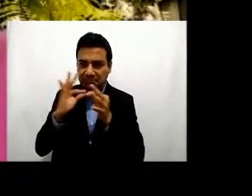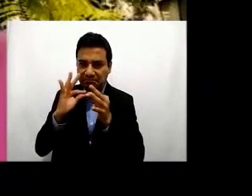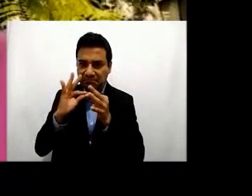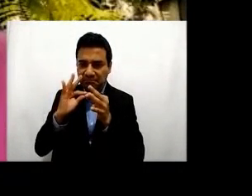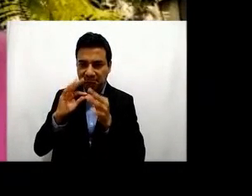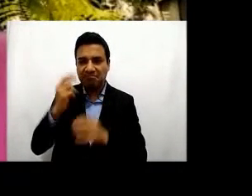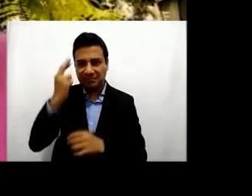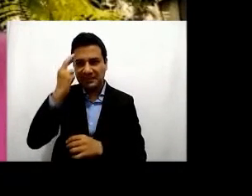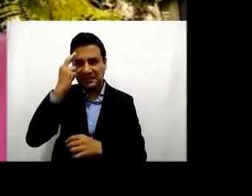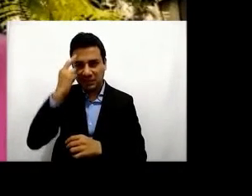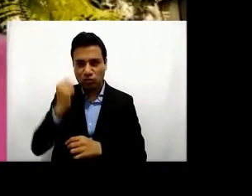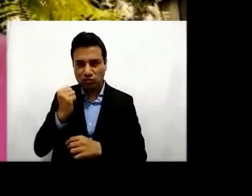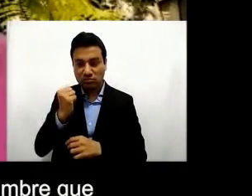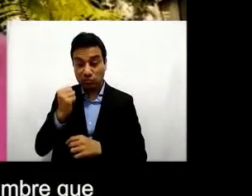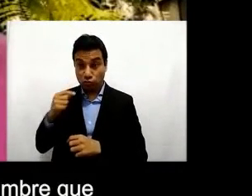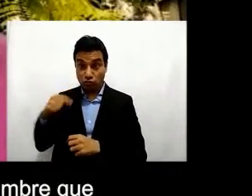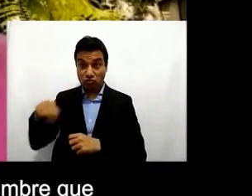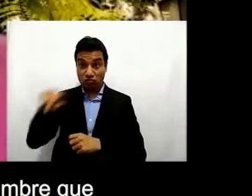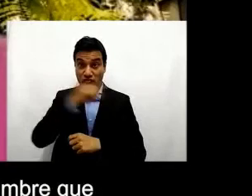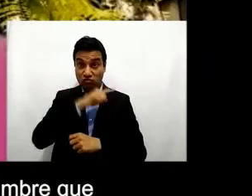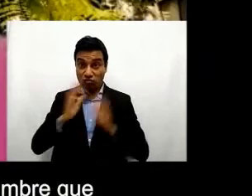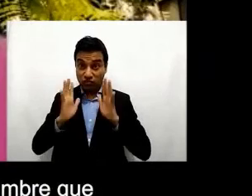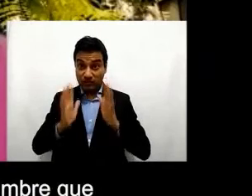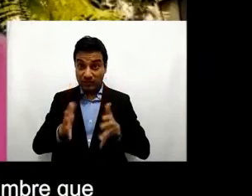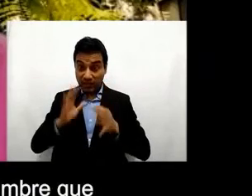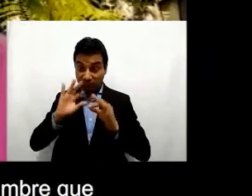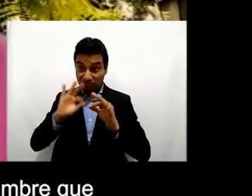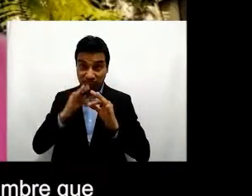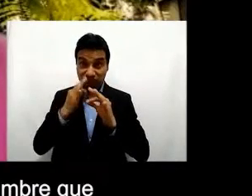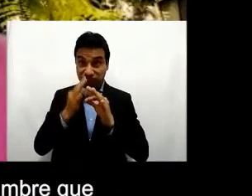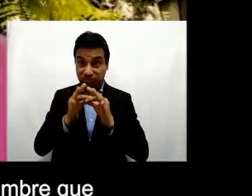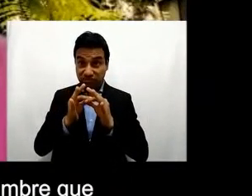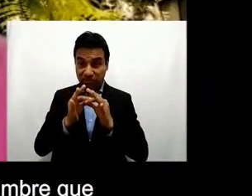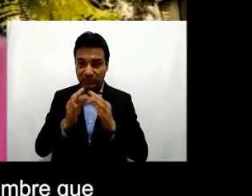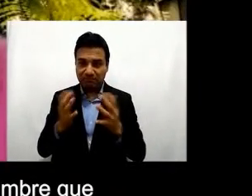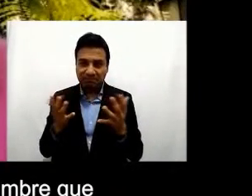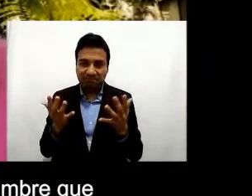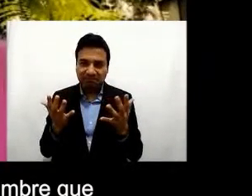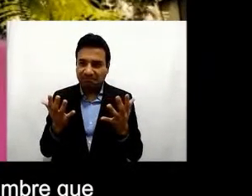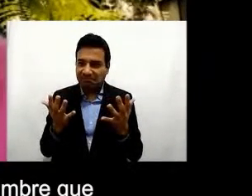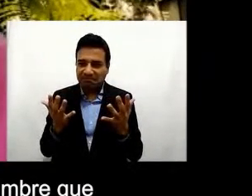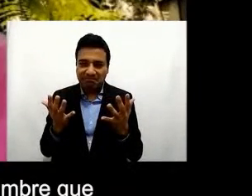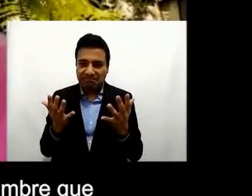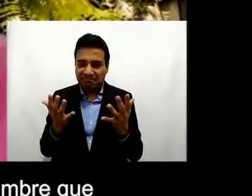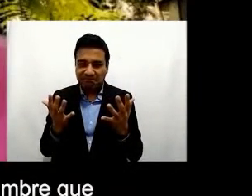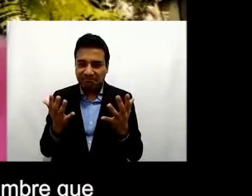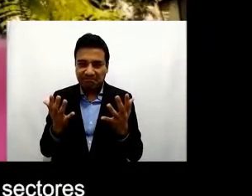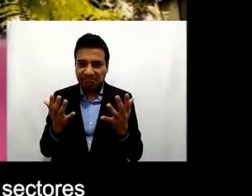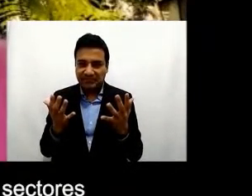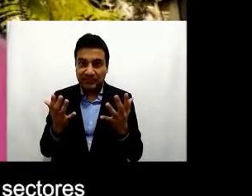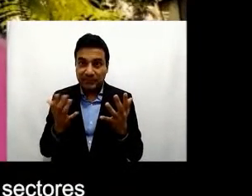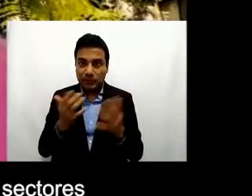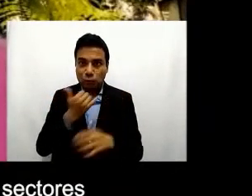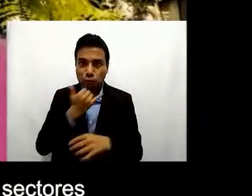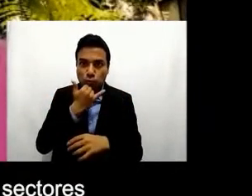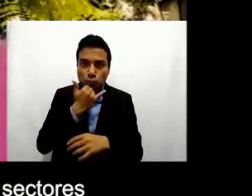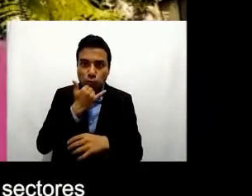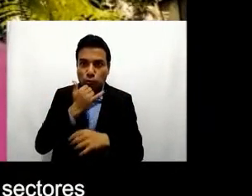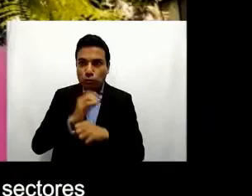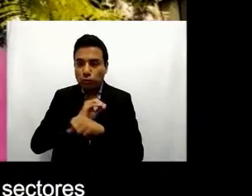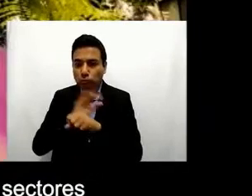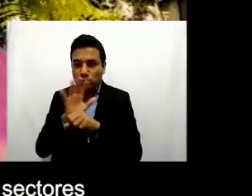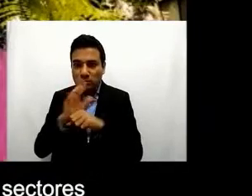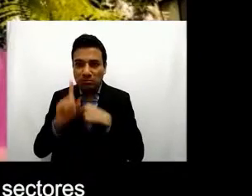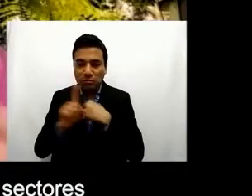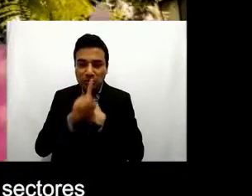ni preparada lo suficiente para atender un proceso tan amplio, ¿no?, de incertidumbre que afectaba a toda la población. Normalmente hay situaciones